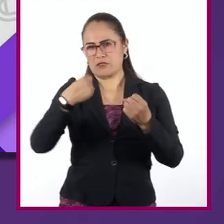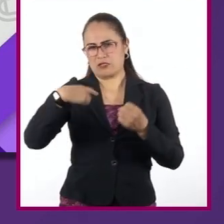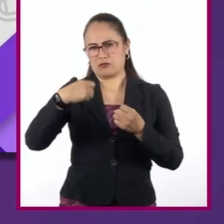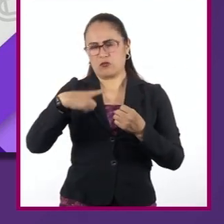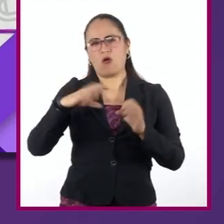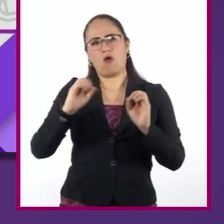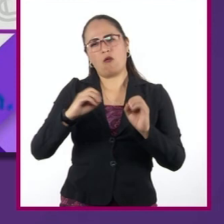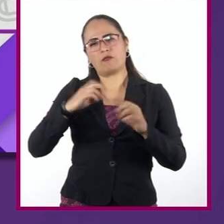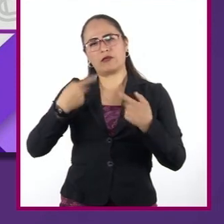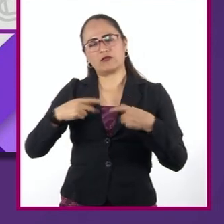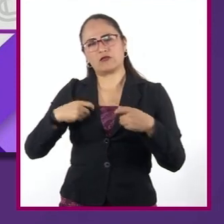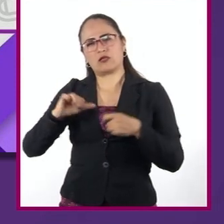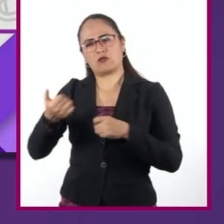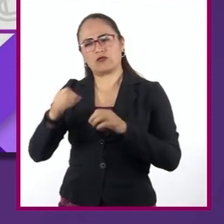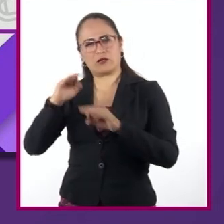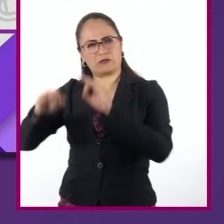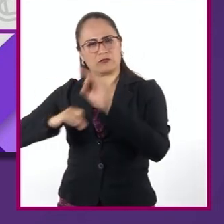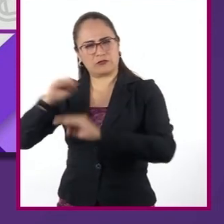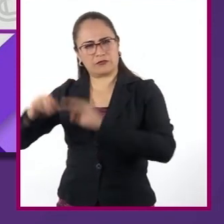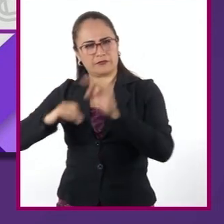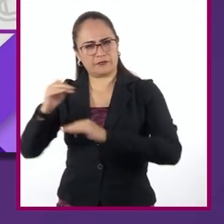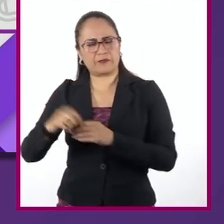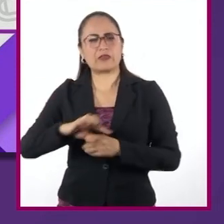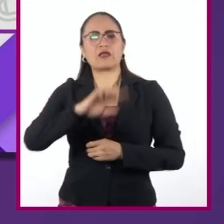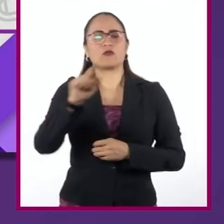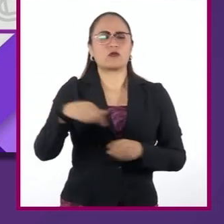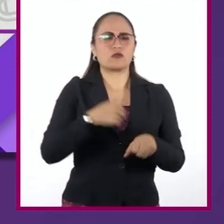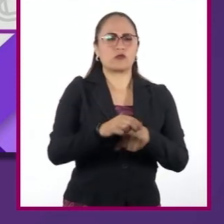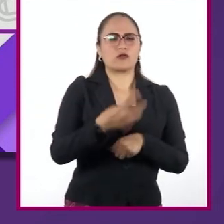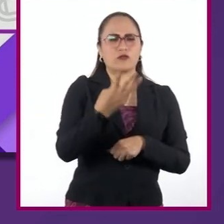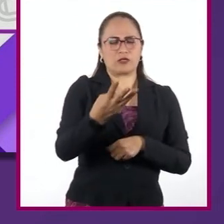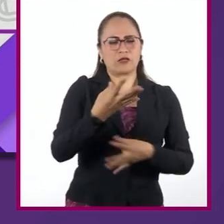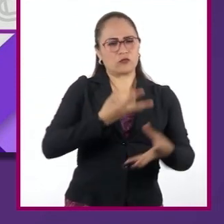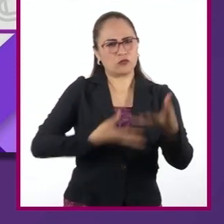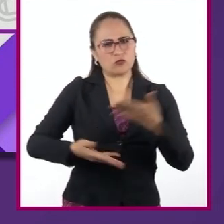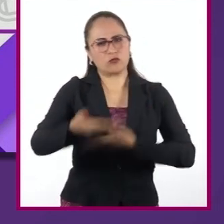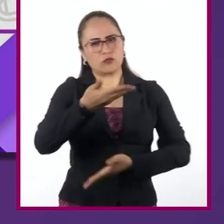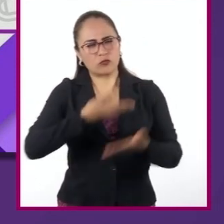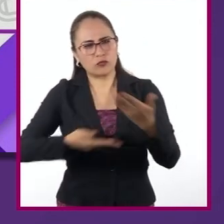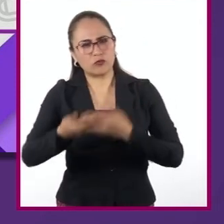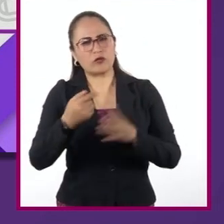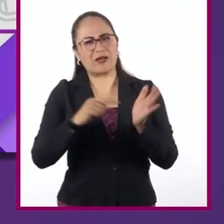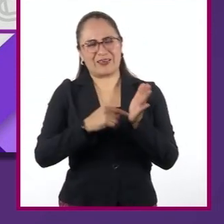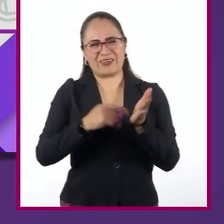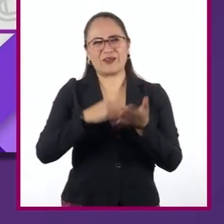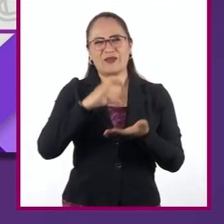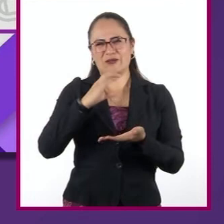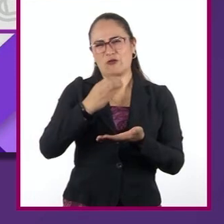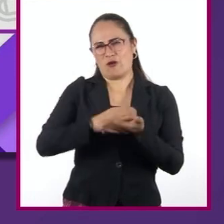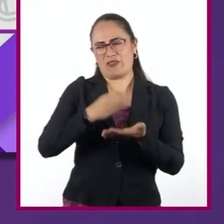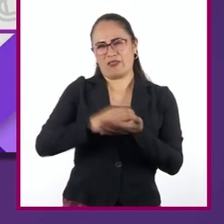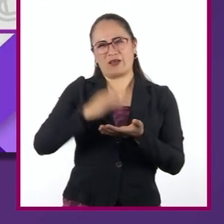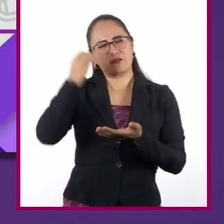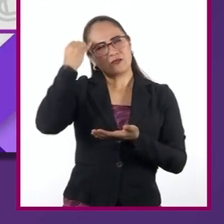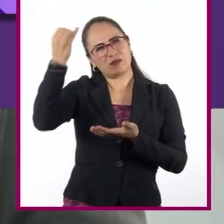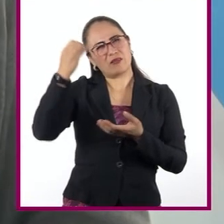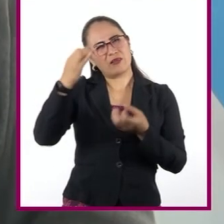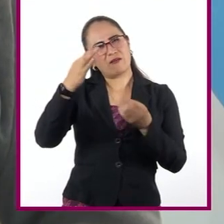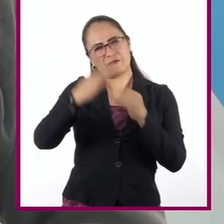personas. 3. Compartan sus respuestas y escriban sus conclusiones en su cuaderno a modo de